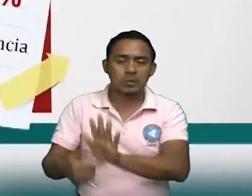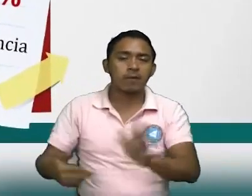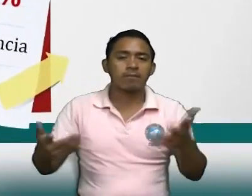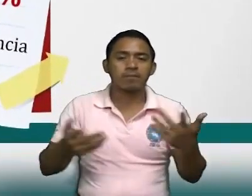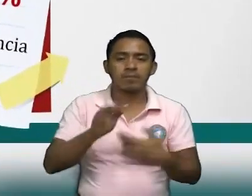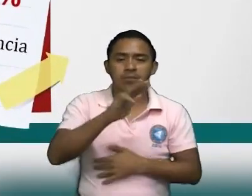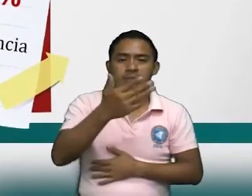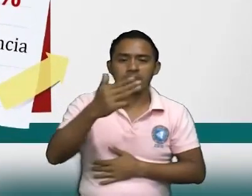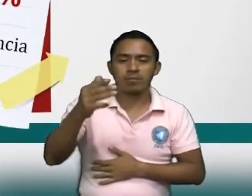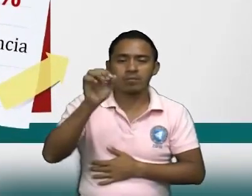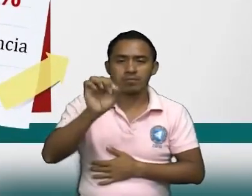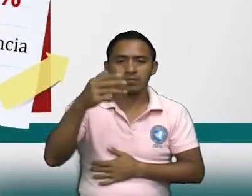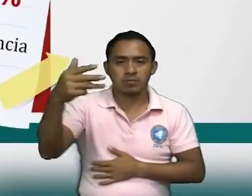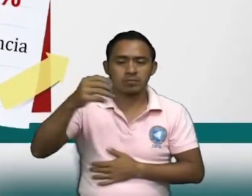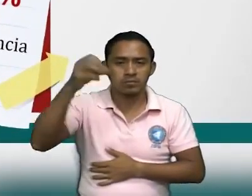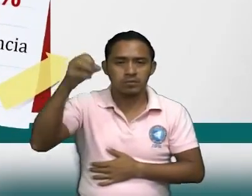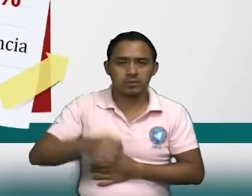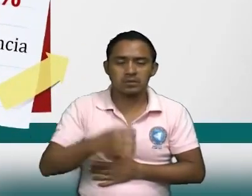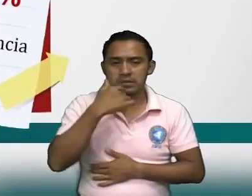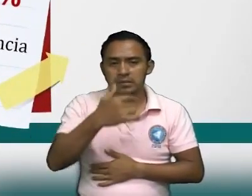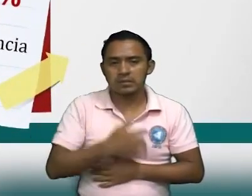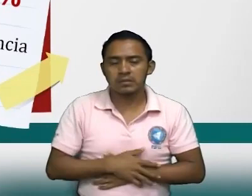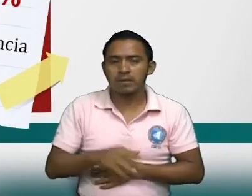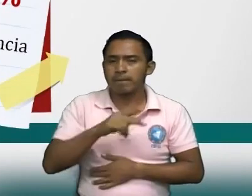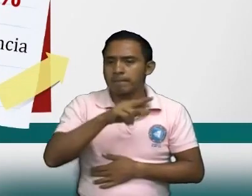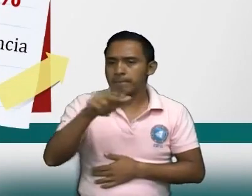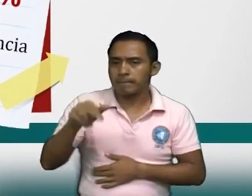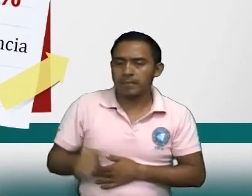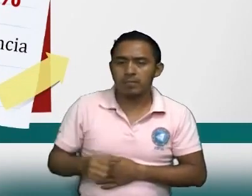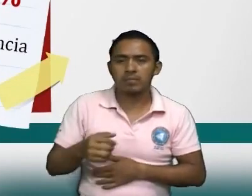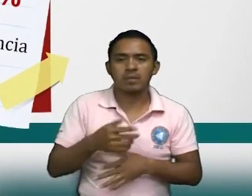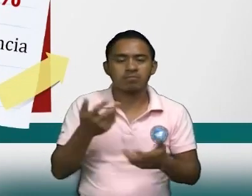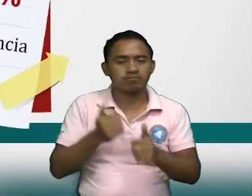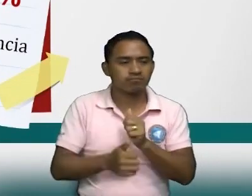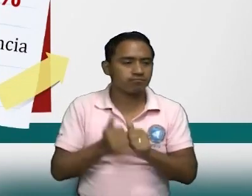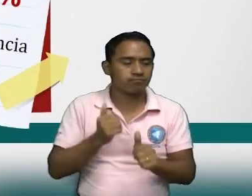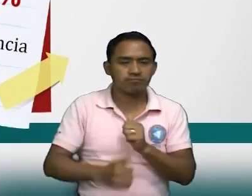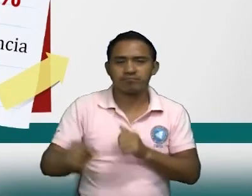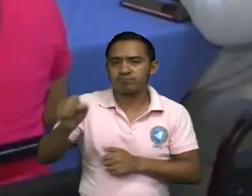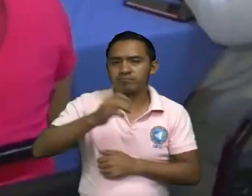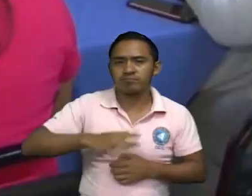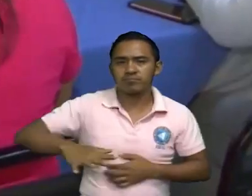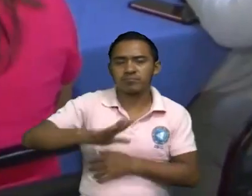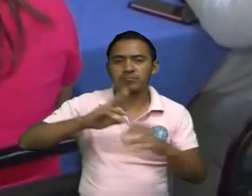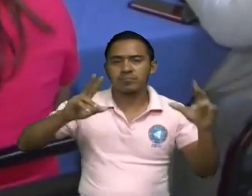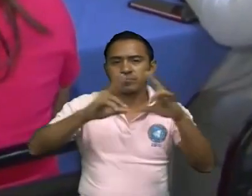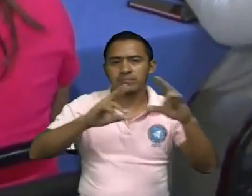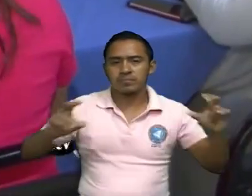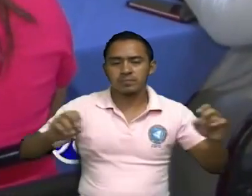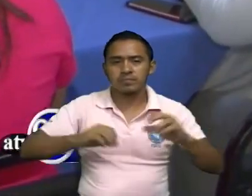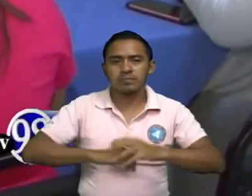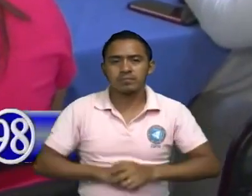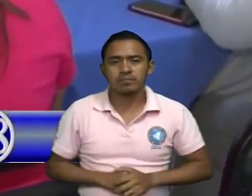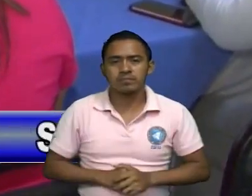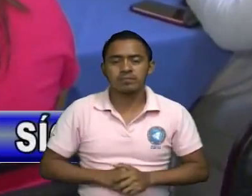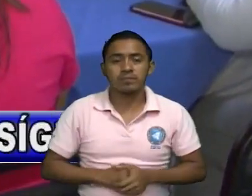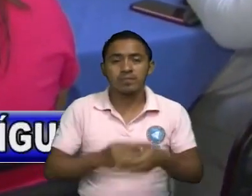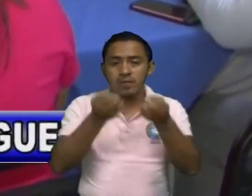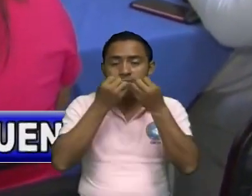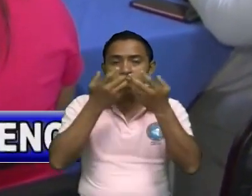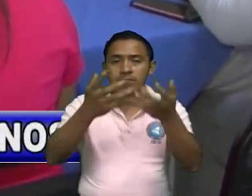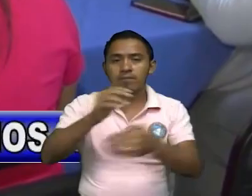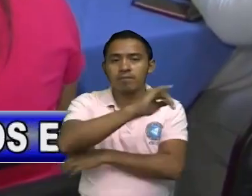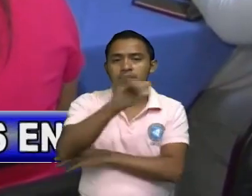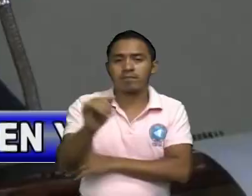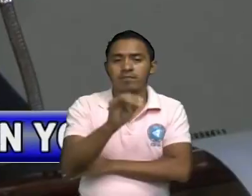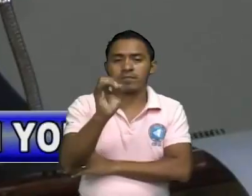que el 99.9% señala que las mismas son un problema en la sociedad nicaragüense. Con cámara de Rubén